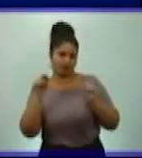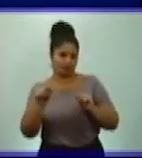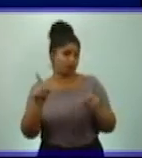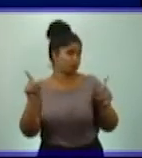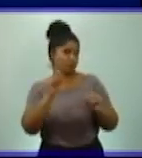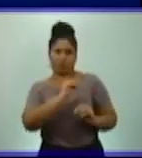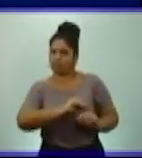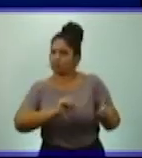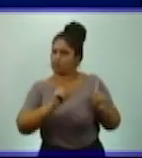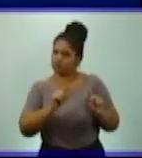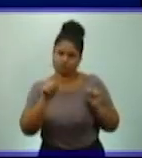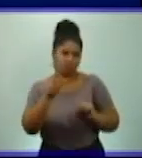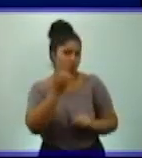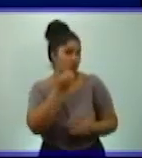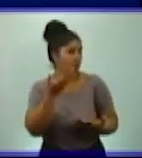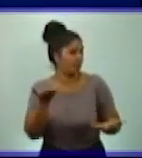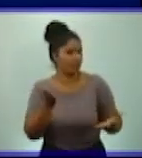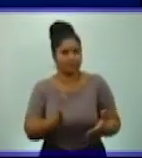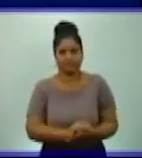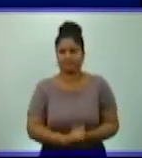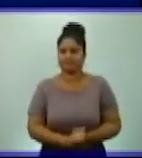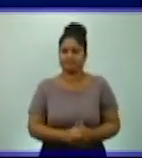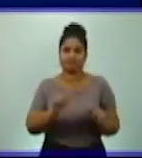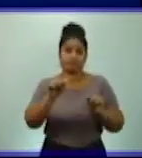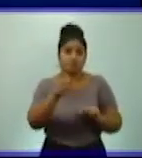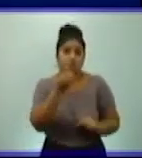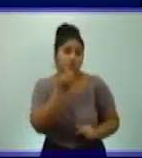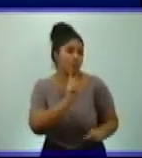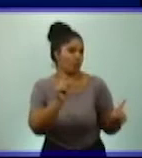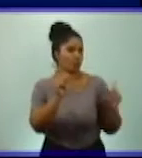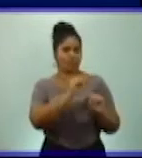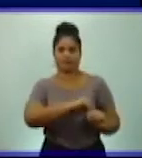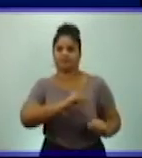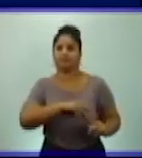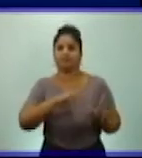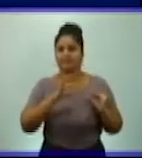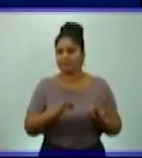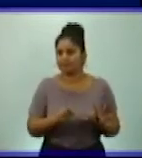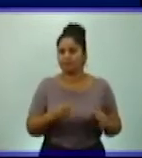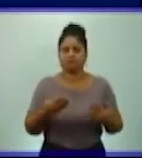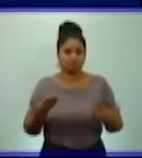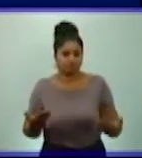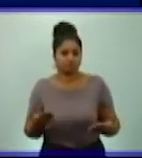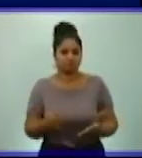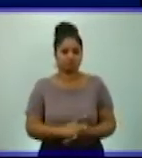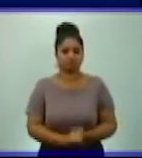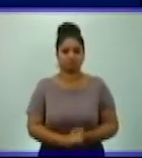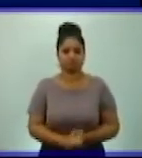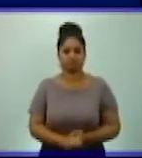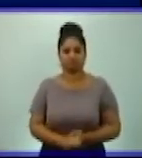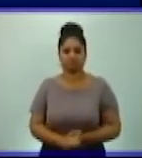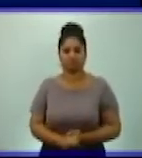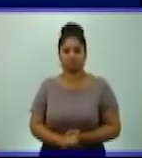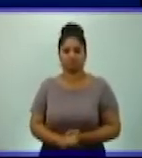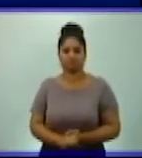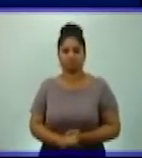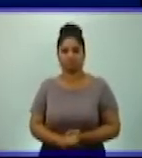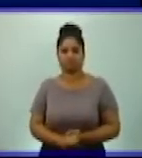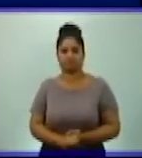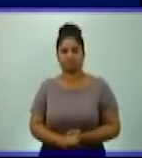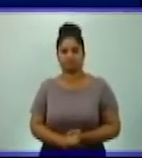sombras necias? ¿Por qué indicios vanos? Bueno, necias porque son imprudentes,